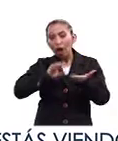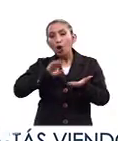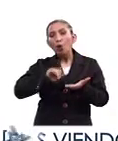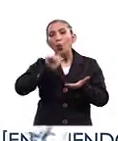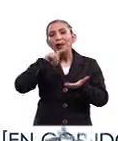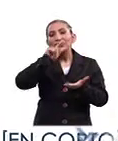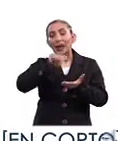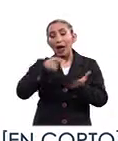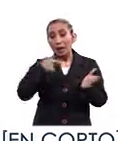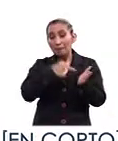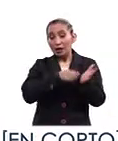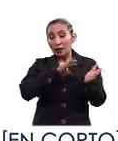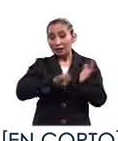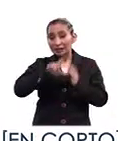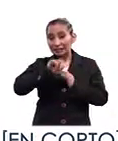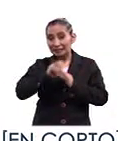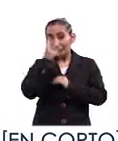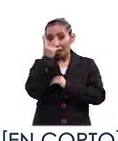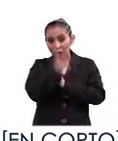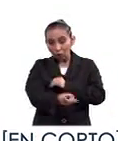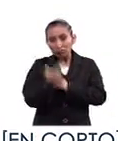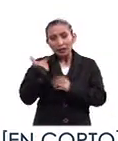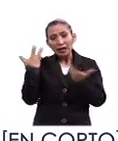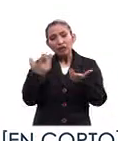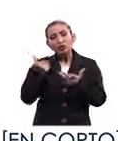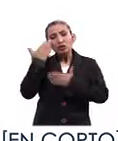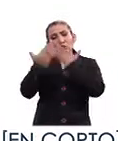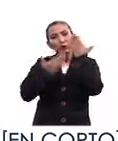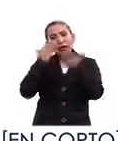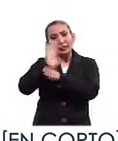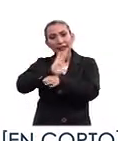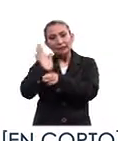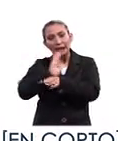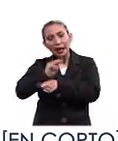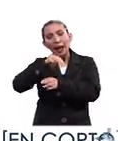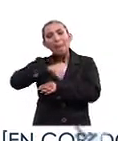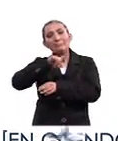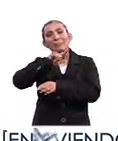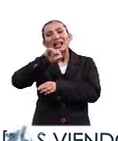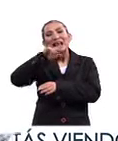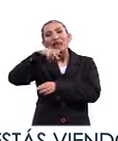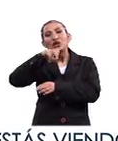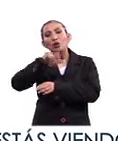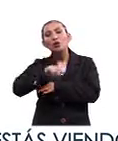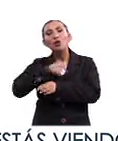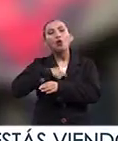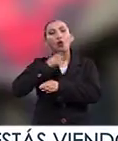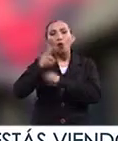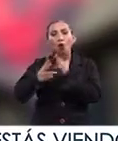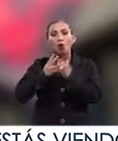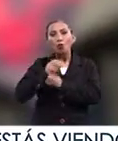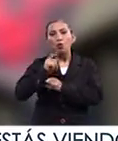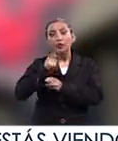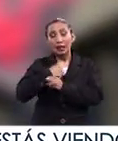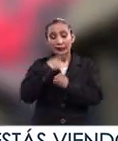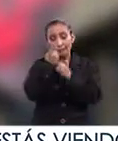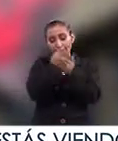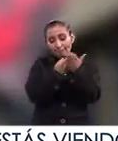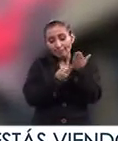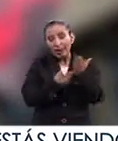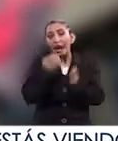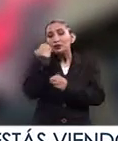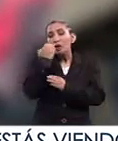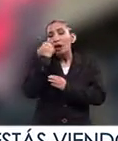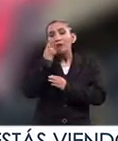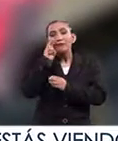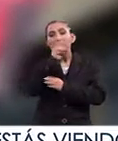Quanta. En 1972, realizó sus estudios de cine en Millennium Film Workshop en Nueva York y animación en la